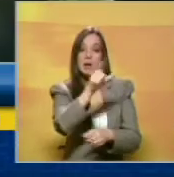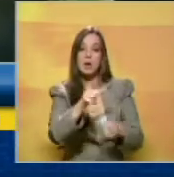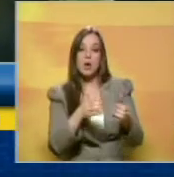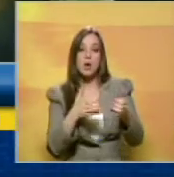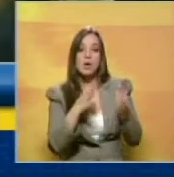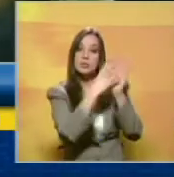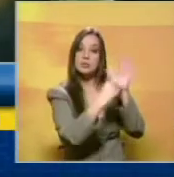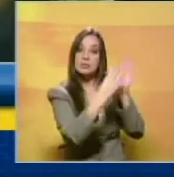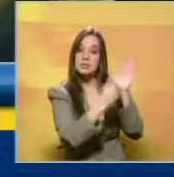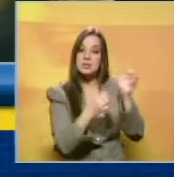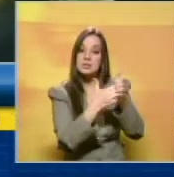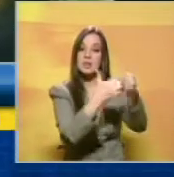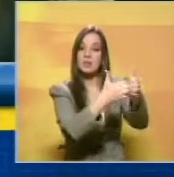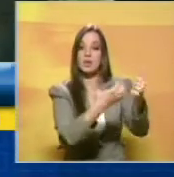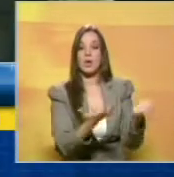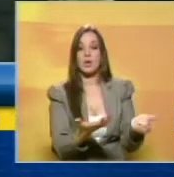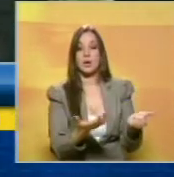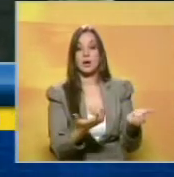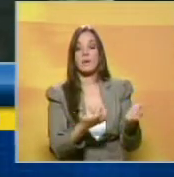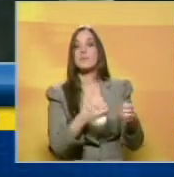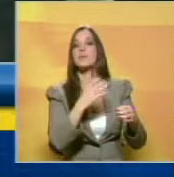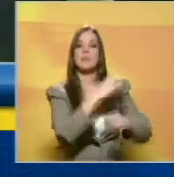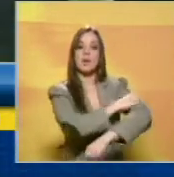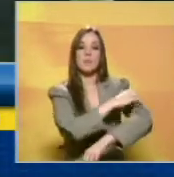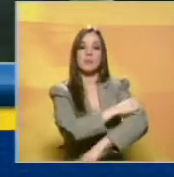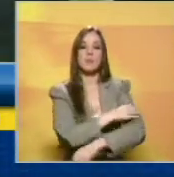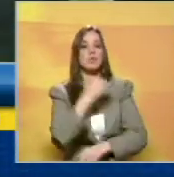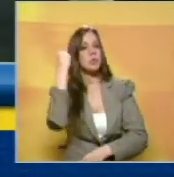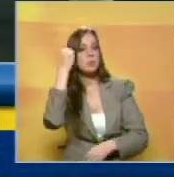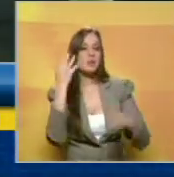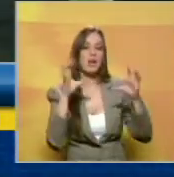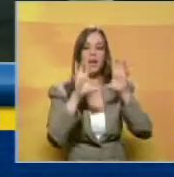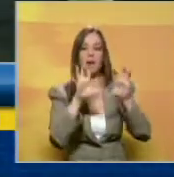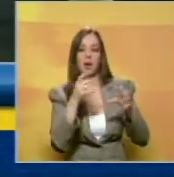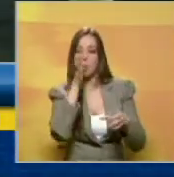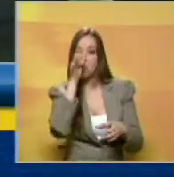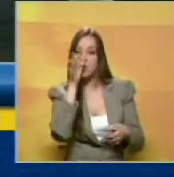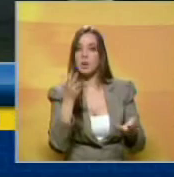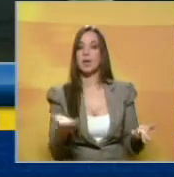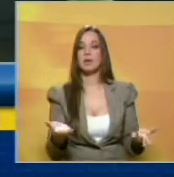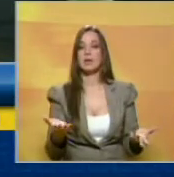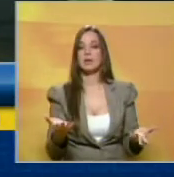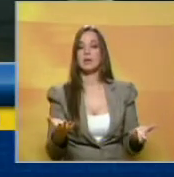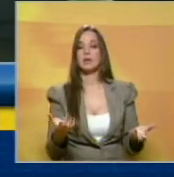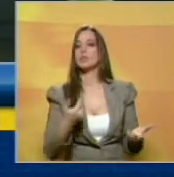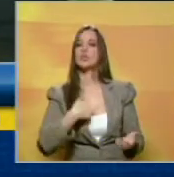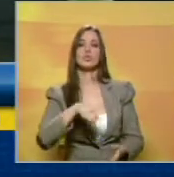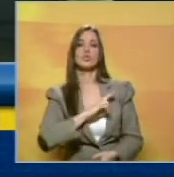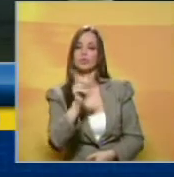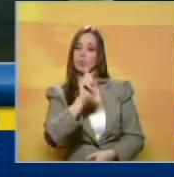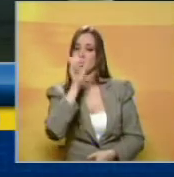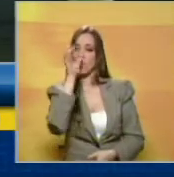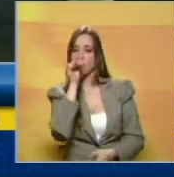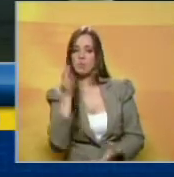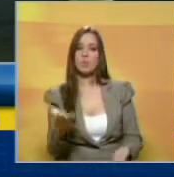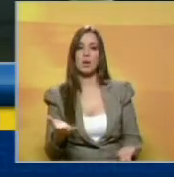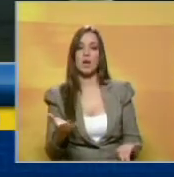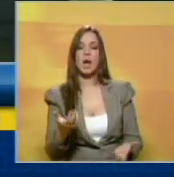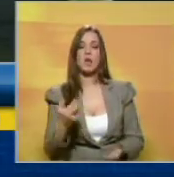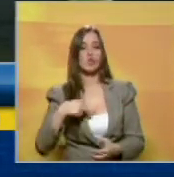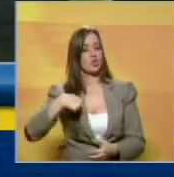especie o han caído como especie de un chantaje. Nosotros no tenemos ningún tipo de chantaje los